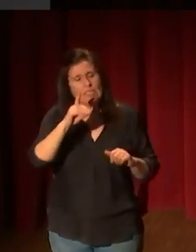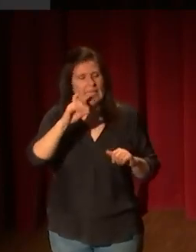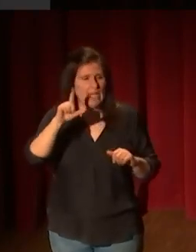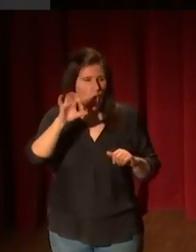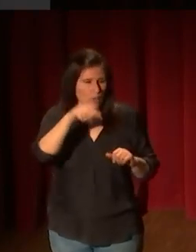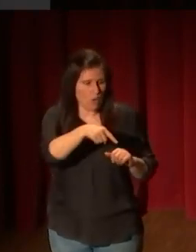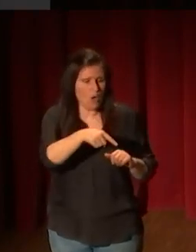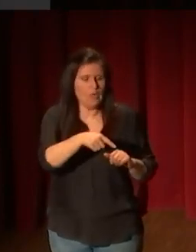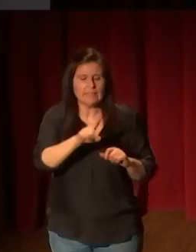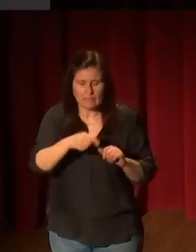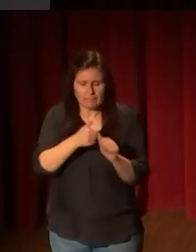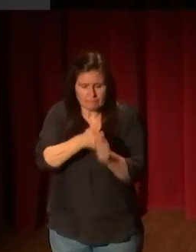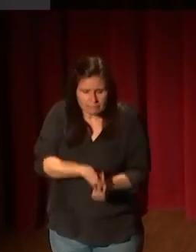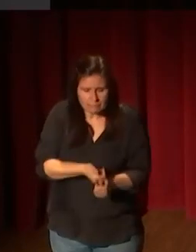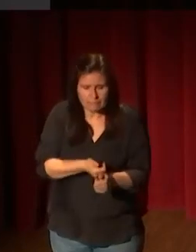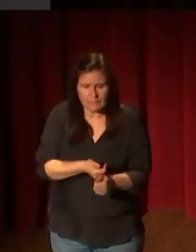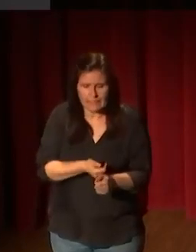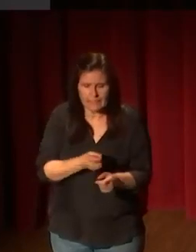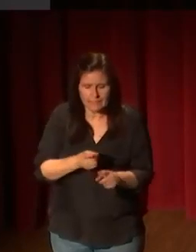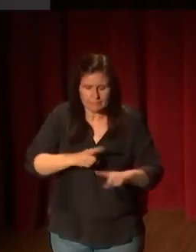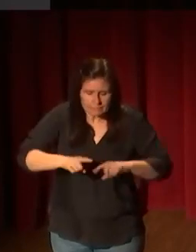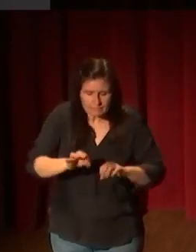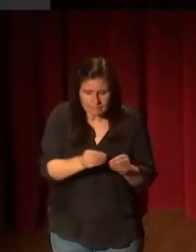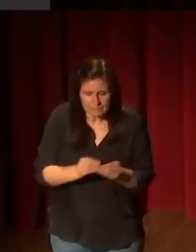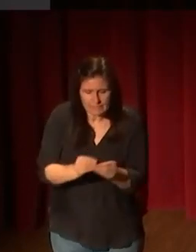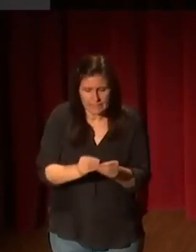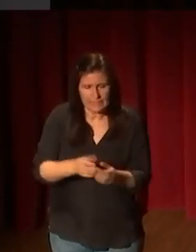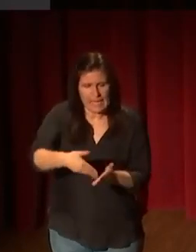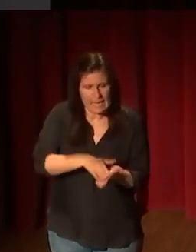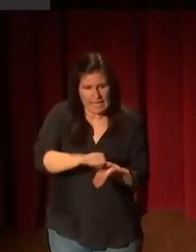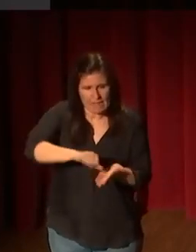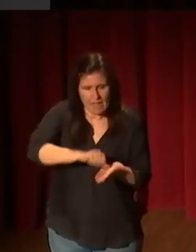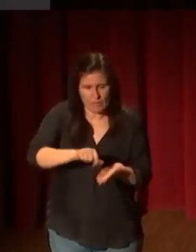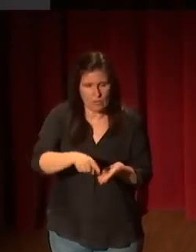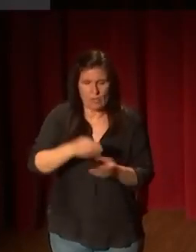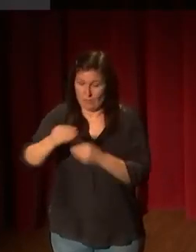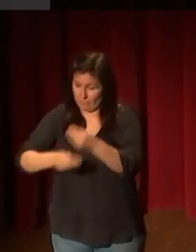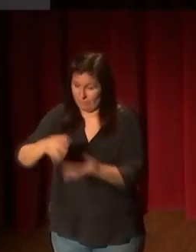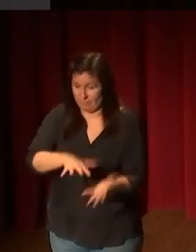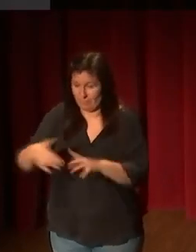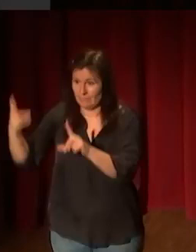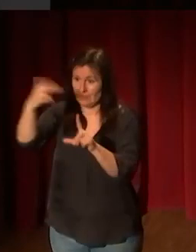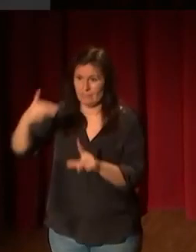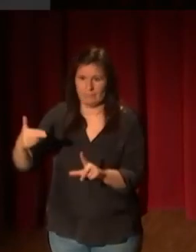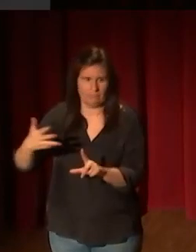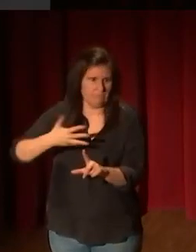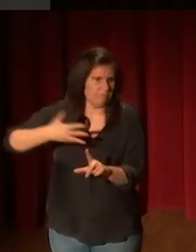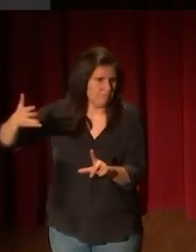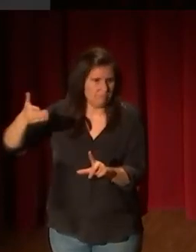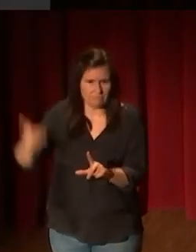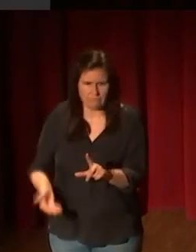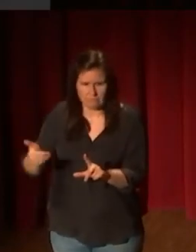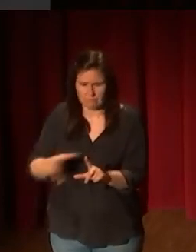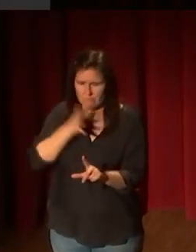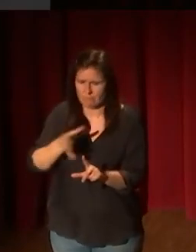las directrices del grabado compuso este solemne conmovedor tremendo retrato del auto de fe de